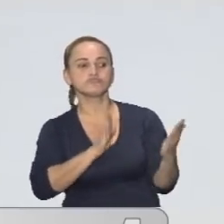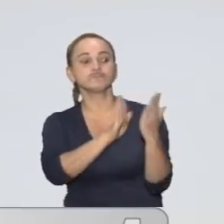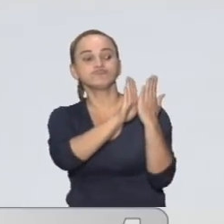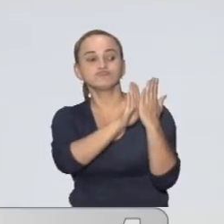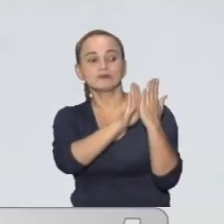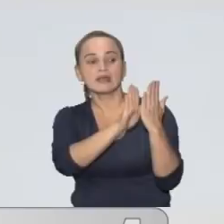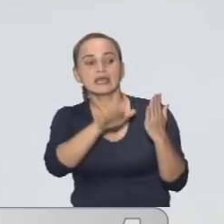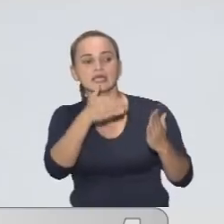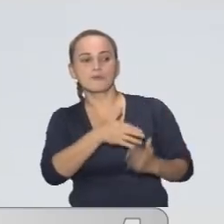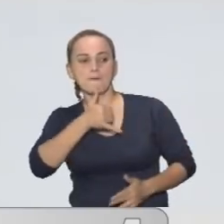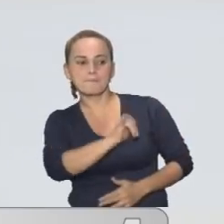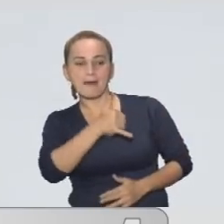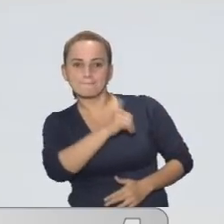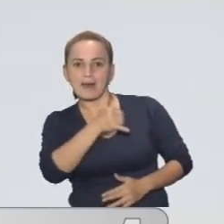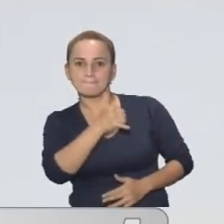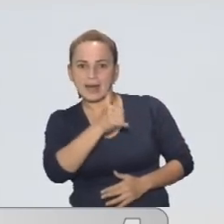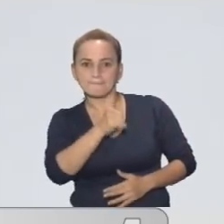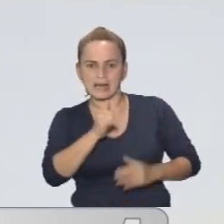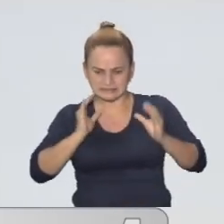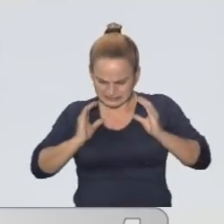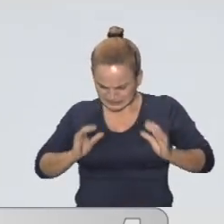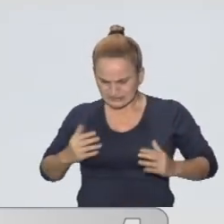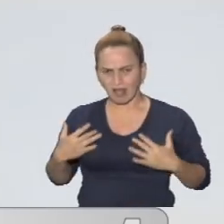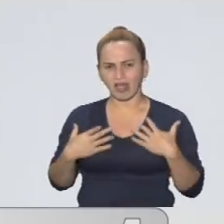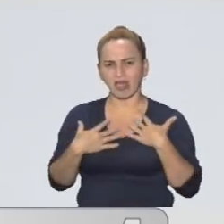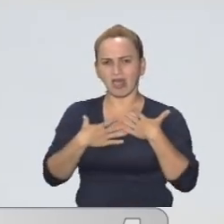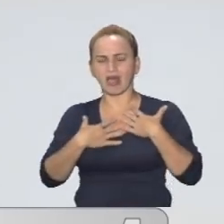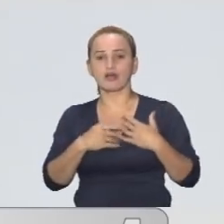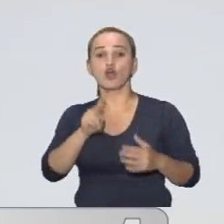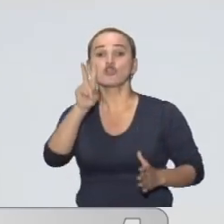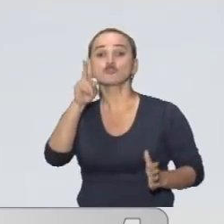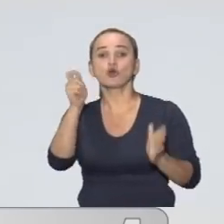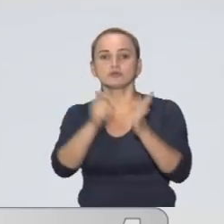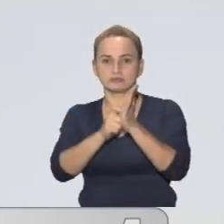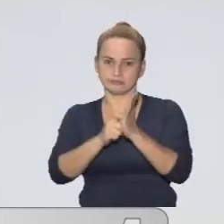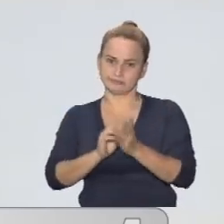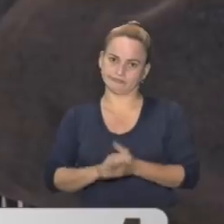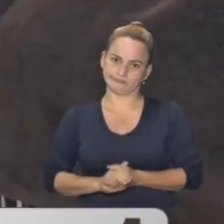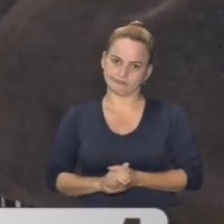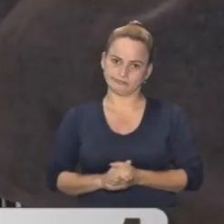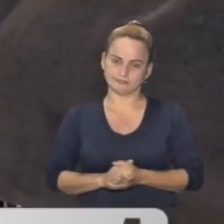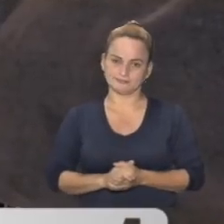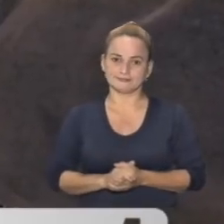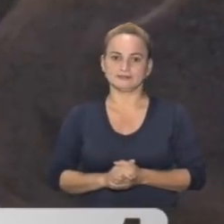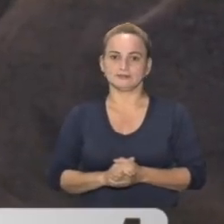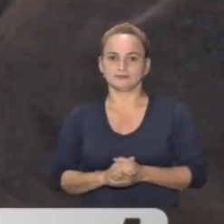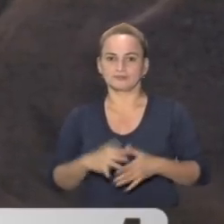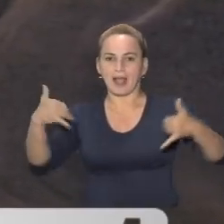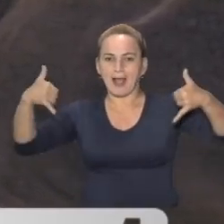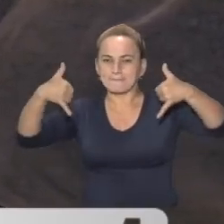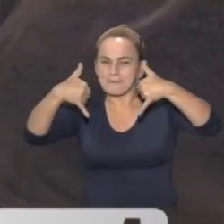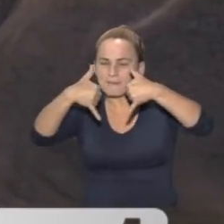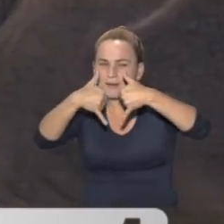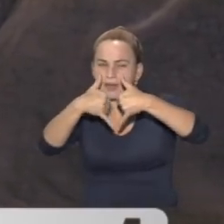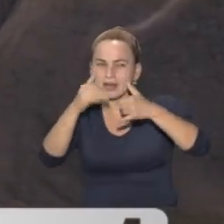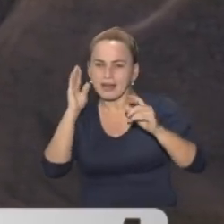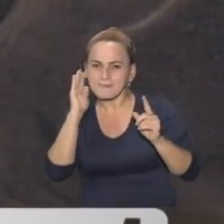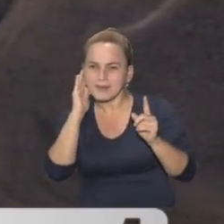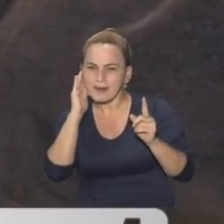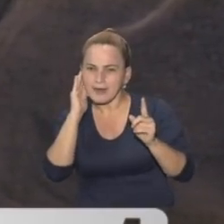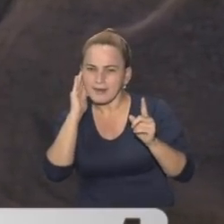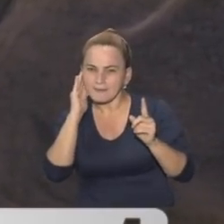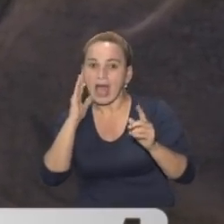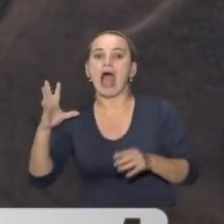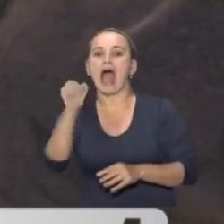para luego abusarlo en su integridad sexual en al menos 2 oportunidades. Interceptaciones de llamadas permitieron ubicar